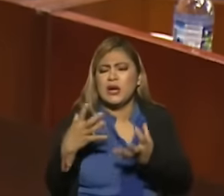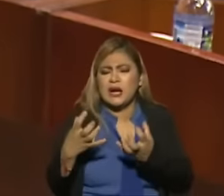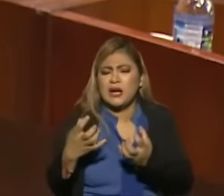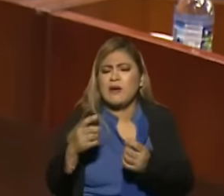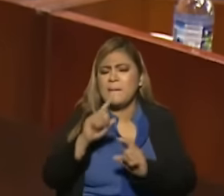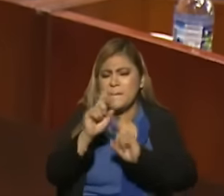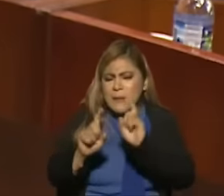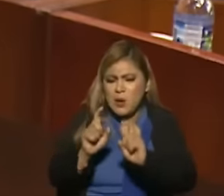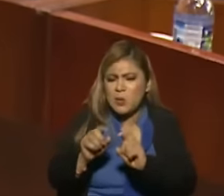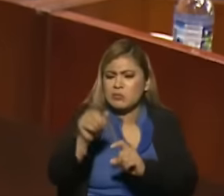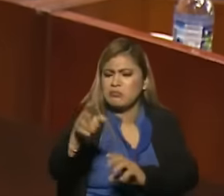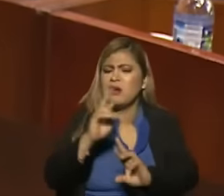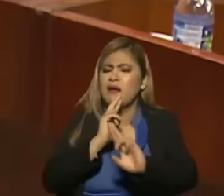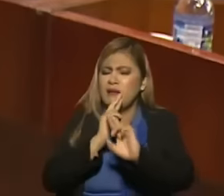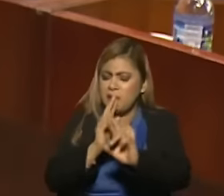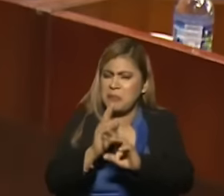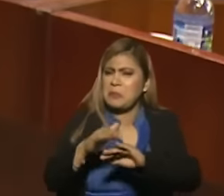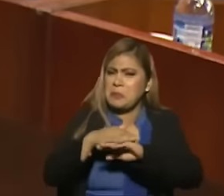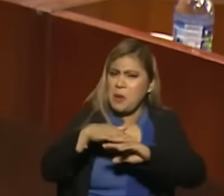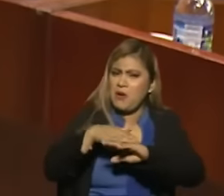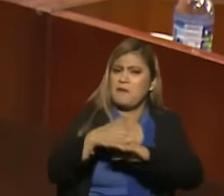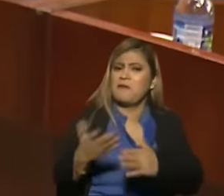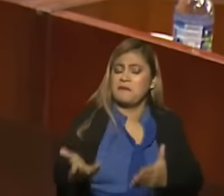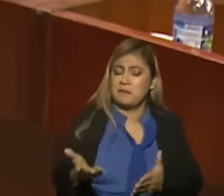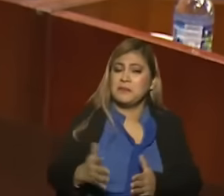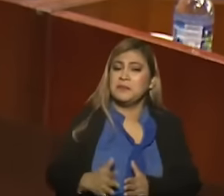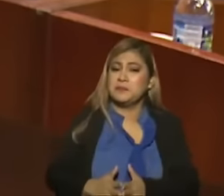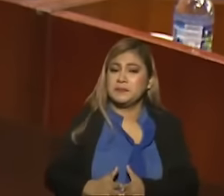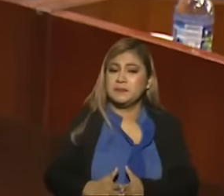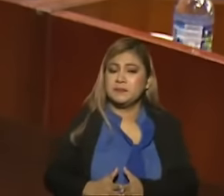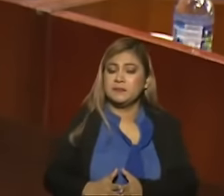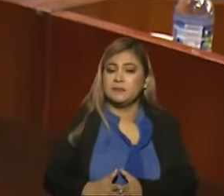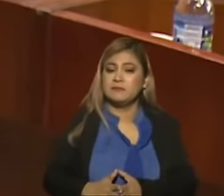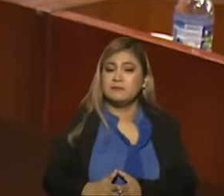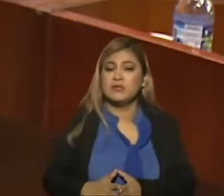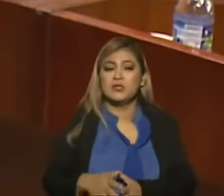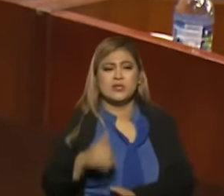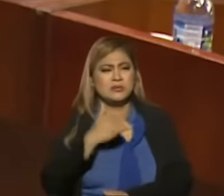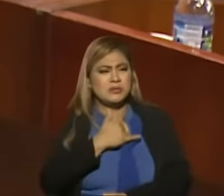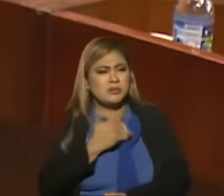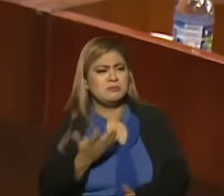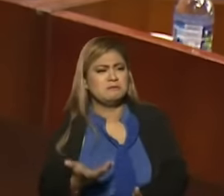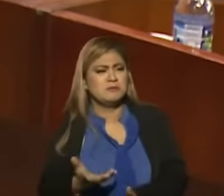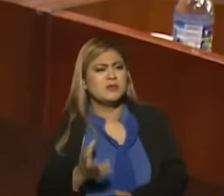rol constitucional que debe esta Asamblea jugar. Escuchar.